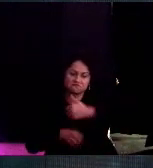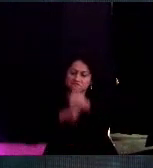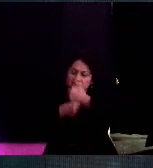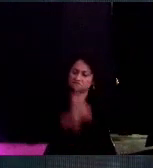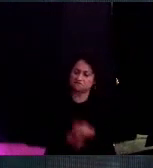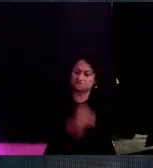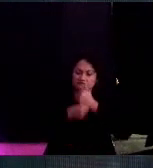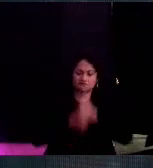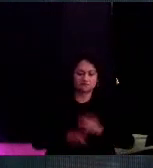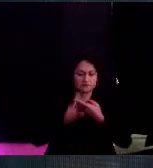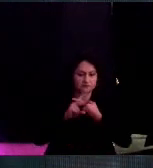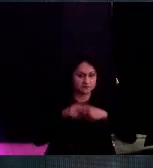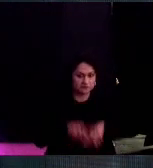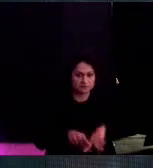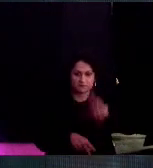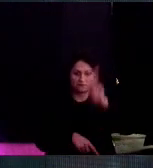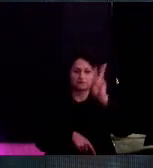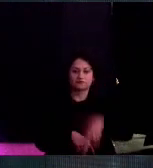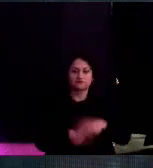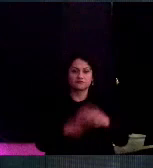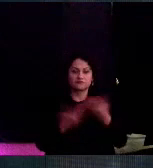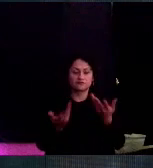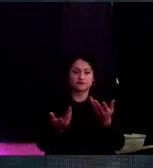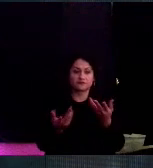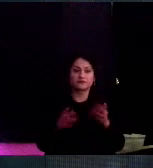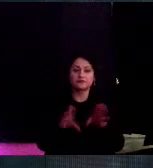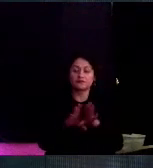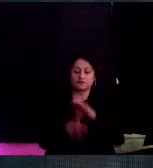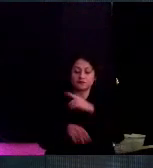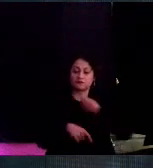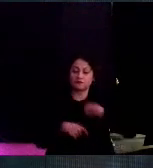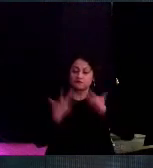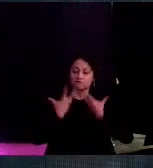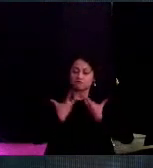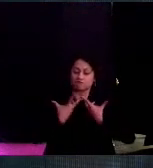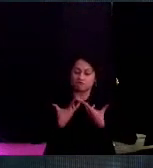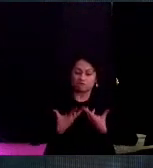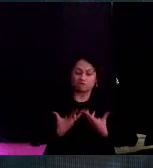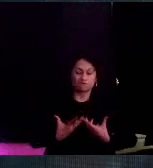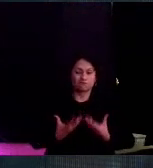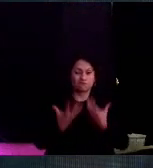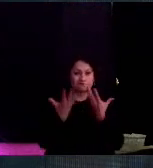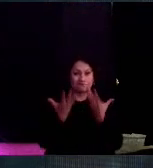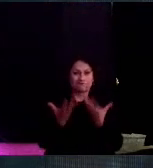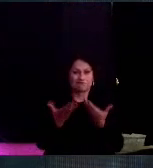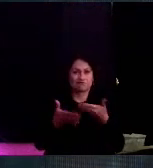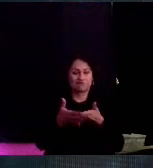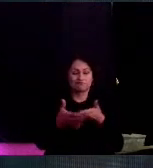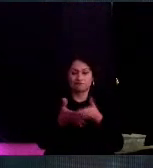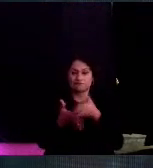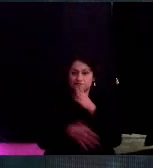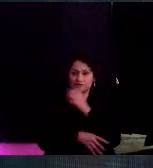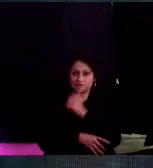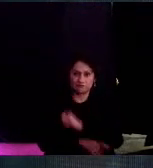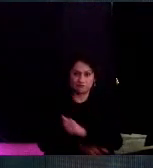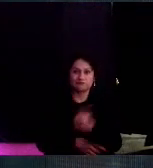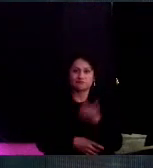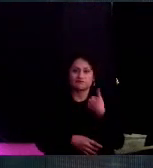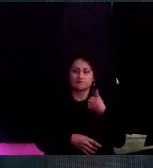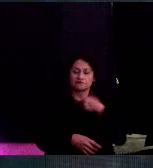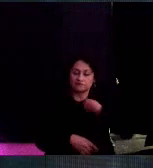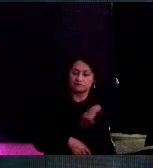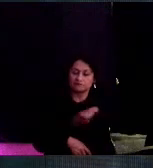literalmente. Un estado de desolación e impotencia, frustración,